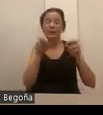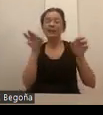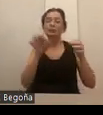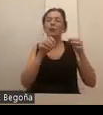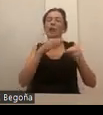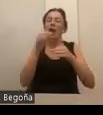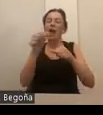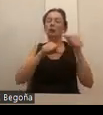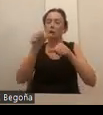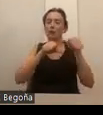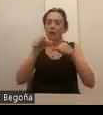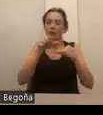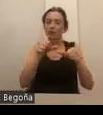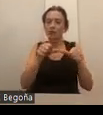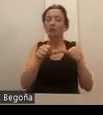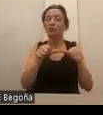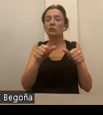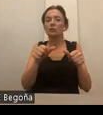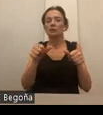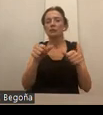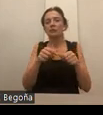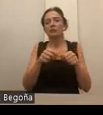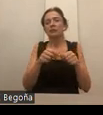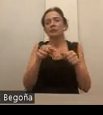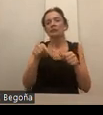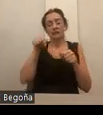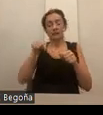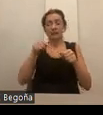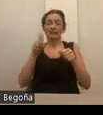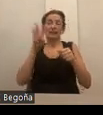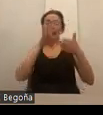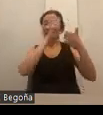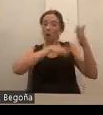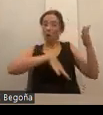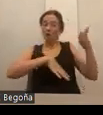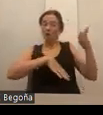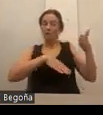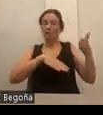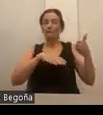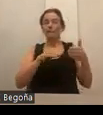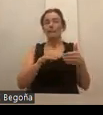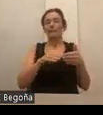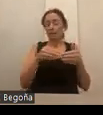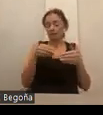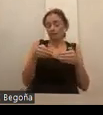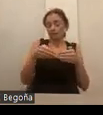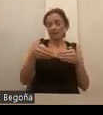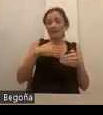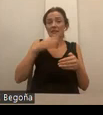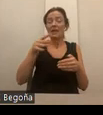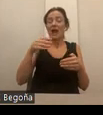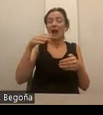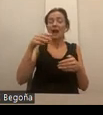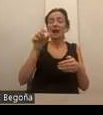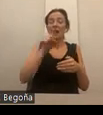reumatológica, que es la que tenemos nosotros de referencia aquí en Cataluña, y que en breve, el día 14,